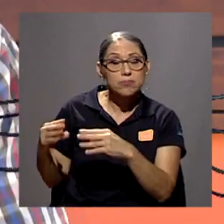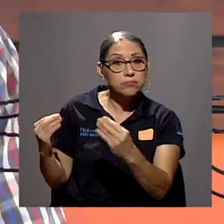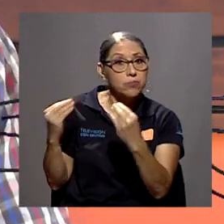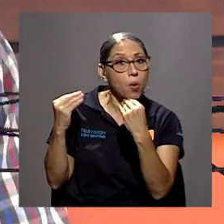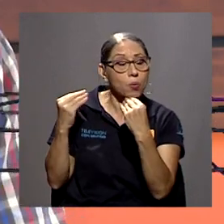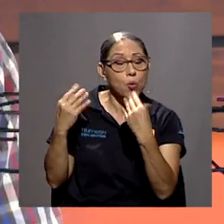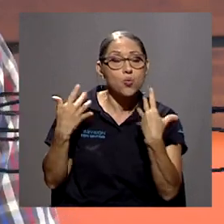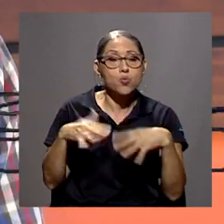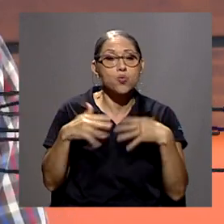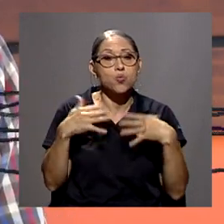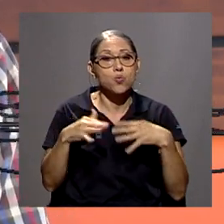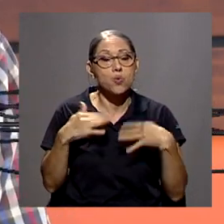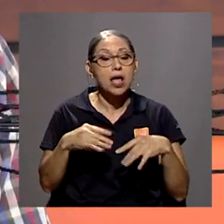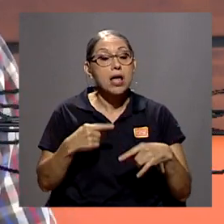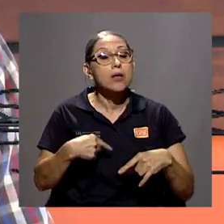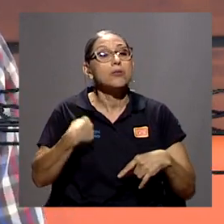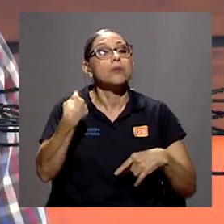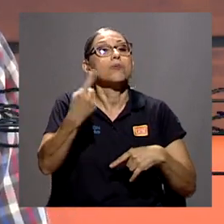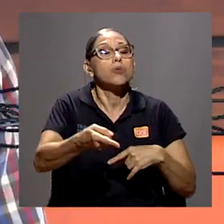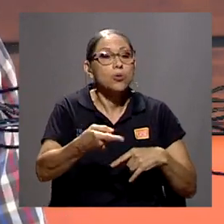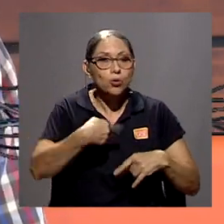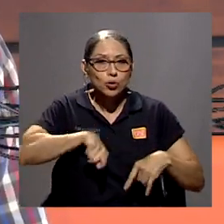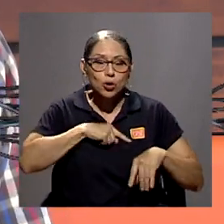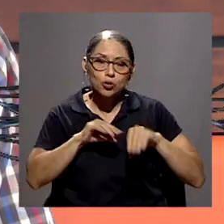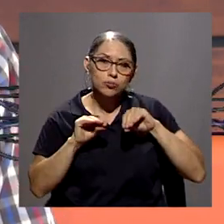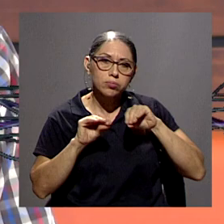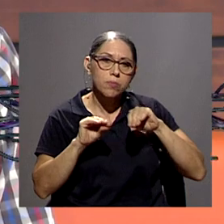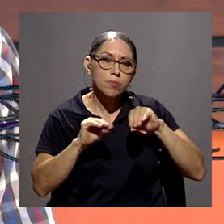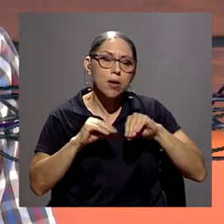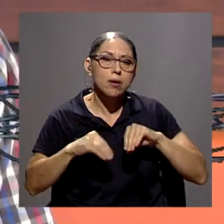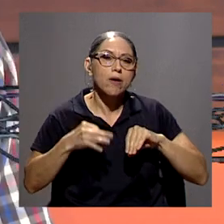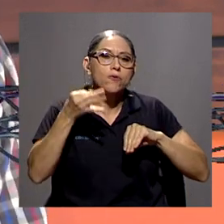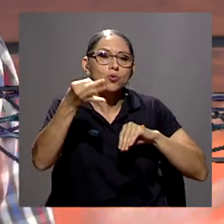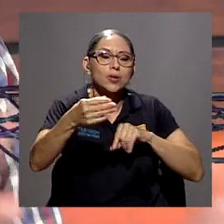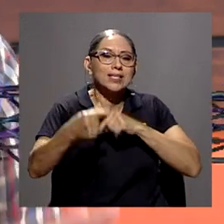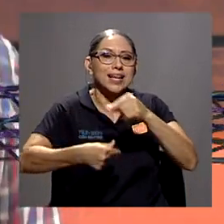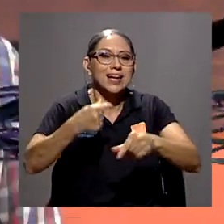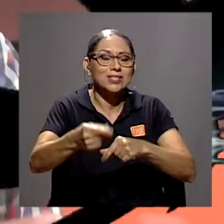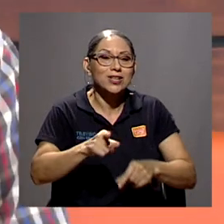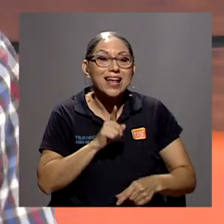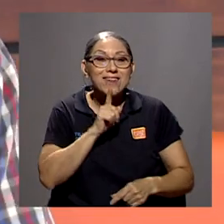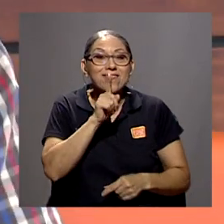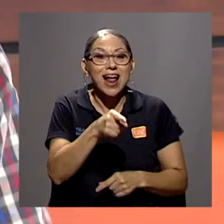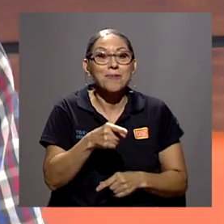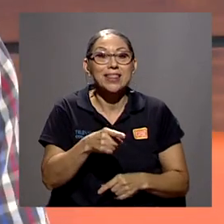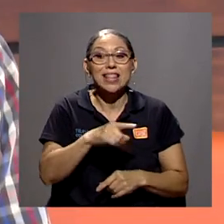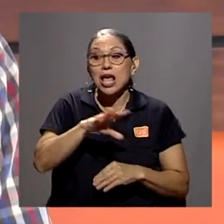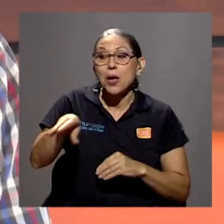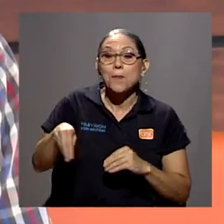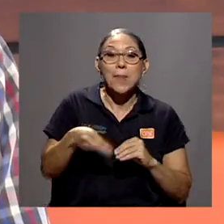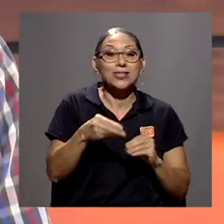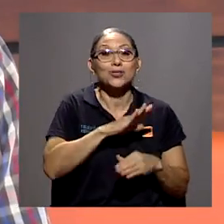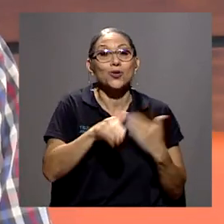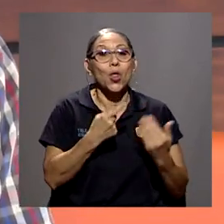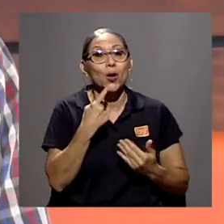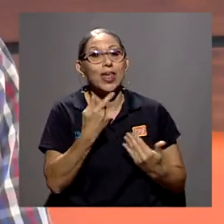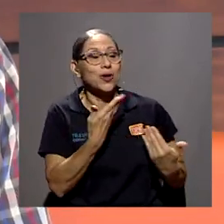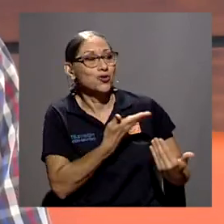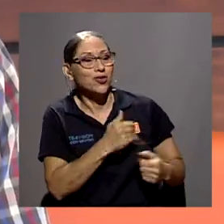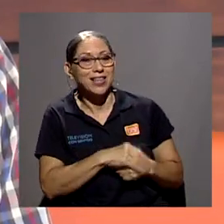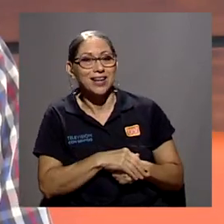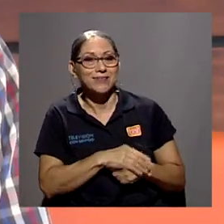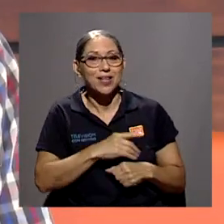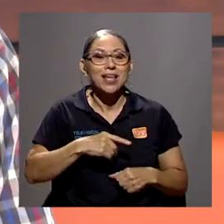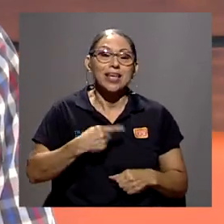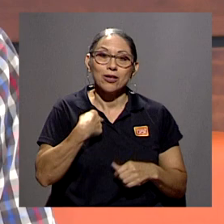pasarlo también posteriormente a futuras generaciones así que realmente más todo lo que dijo jon de verdad que estamos